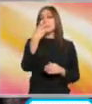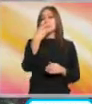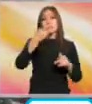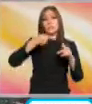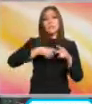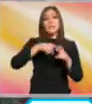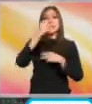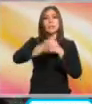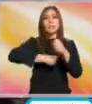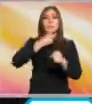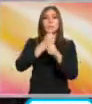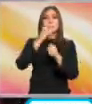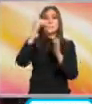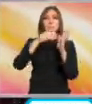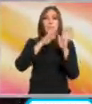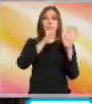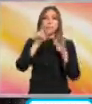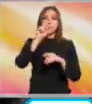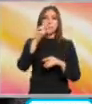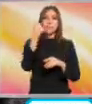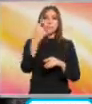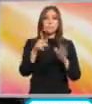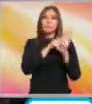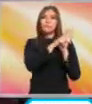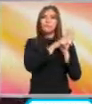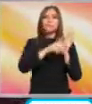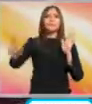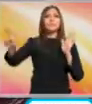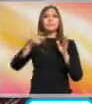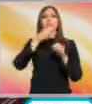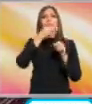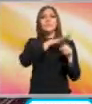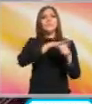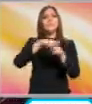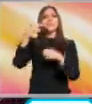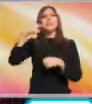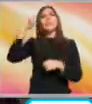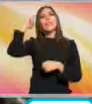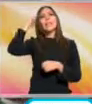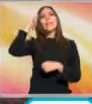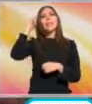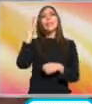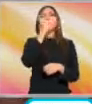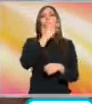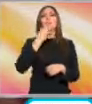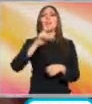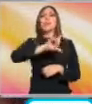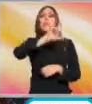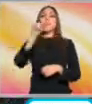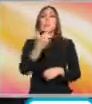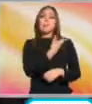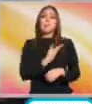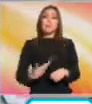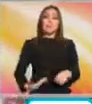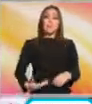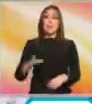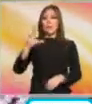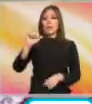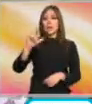a 1921, donde un periódico lanza la convocatoria de la India Bonita. De ahí, el presidente Lázaro